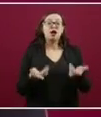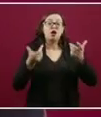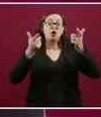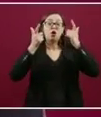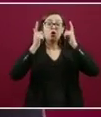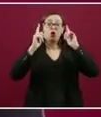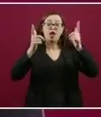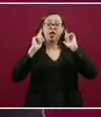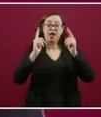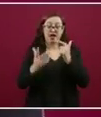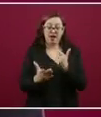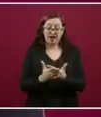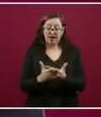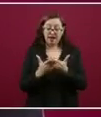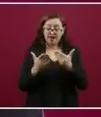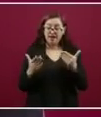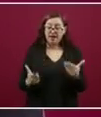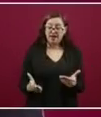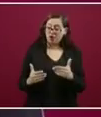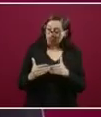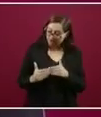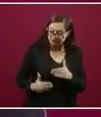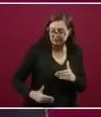siga ese